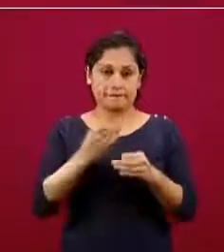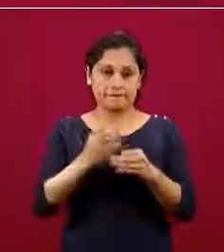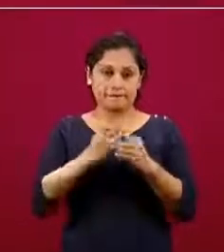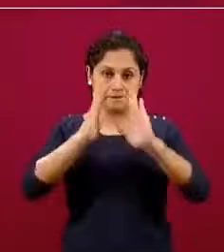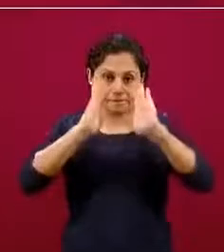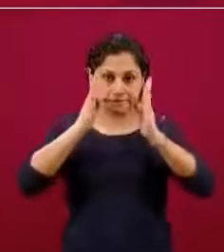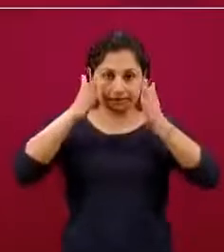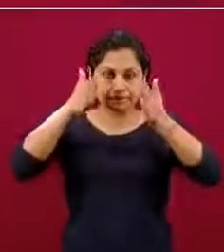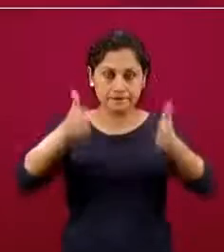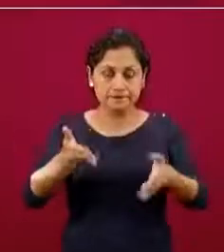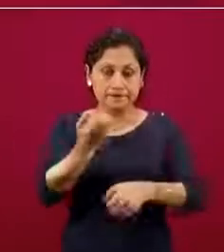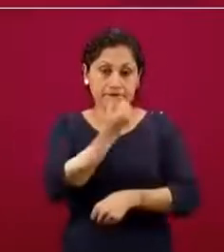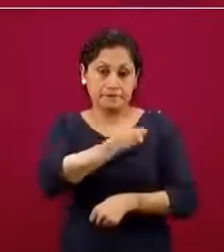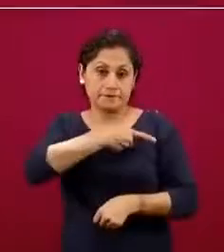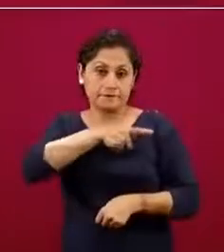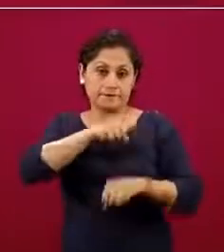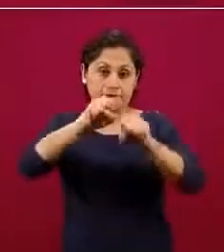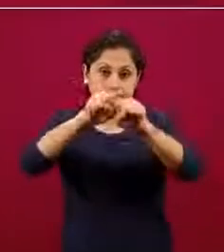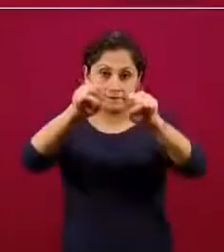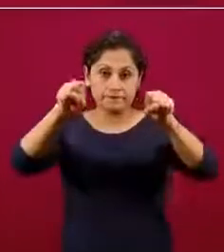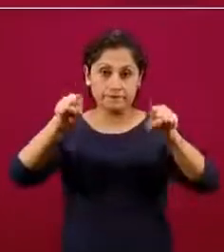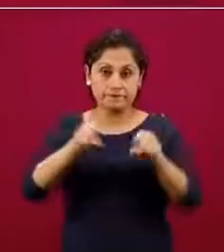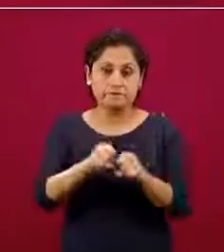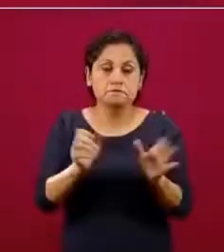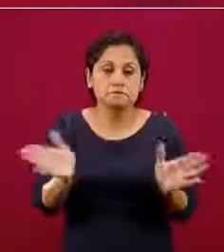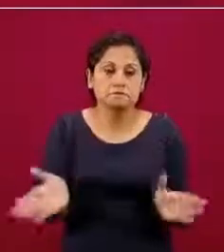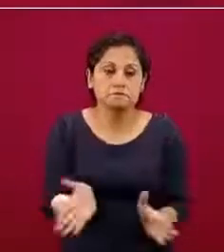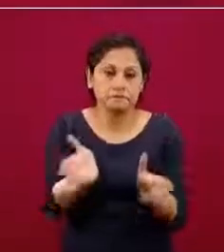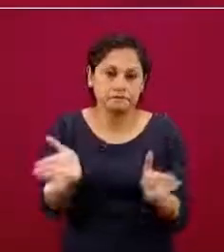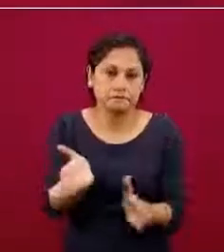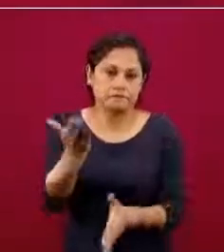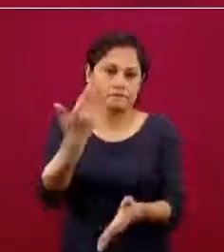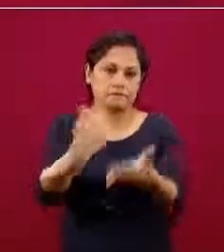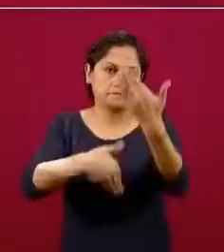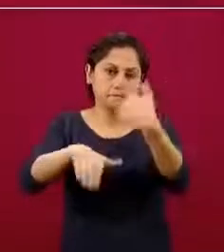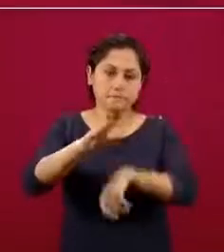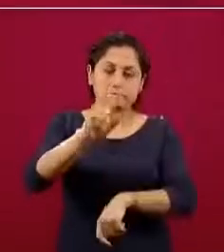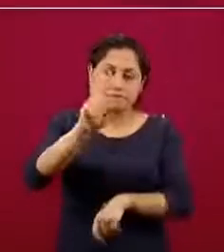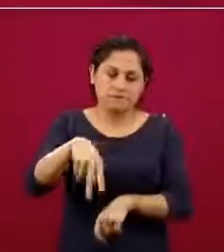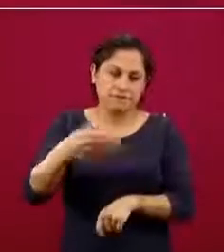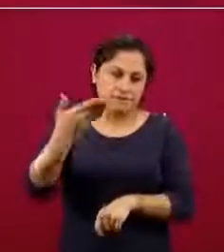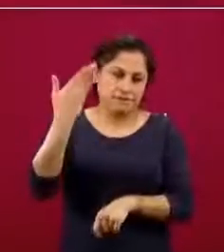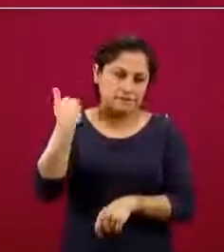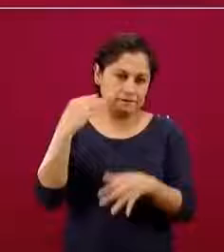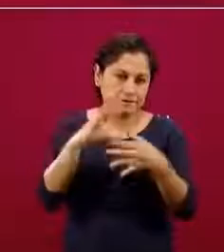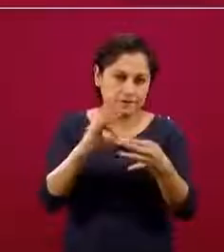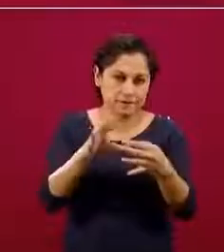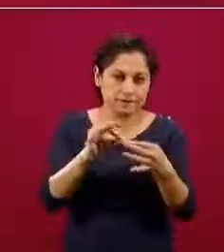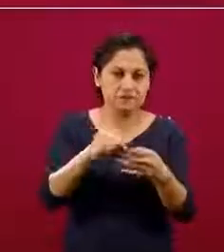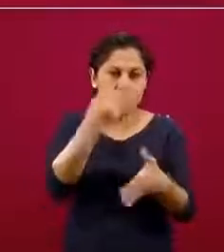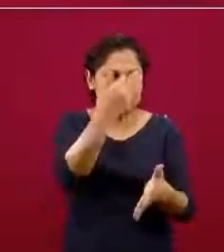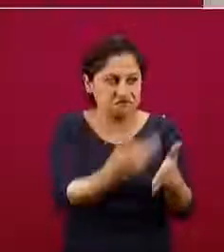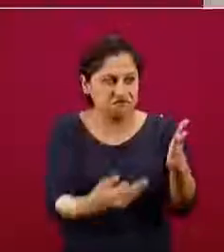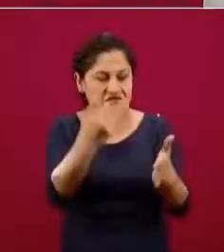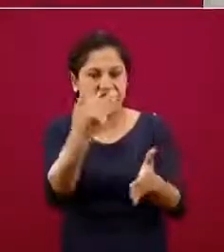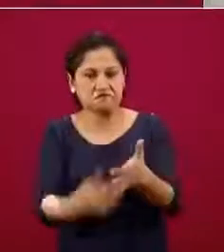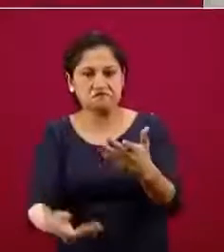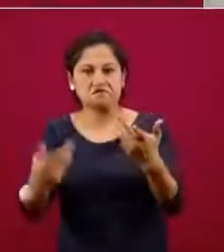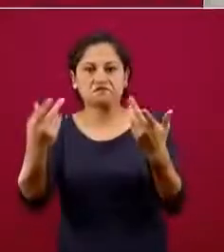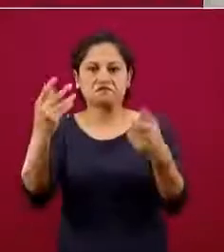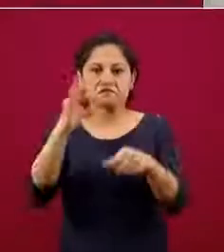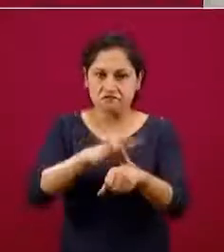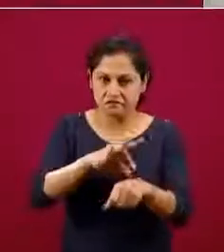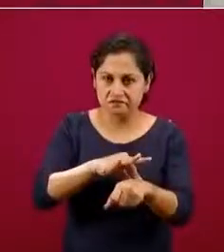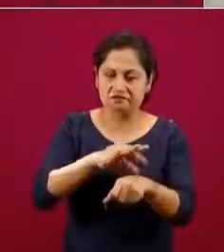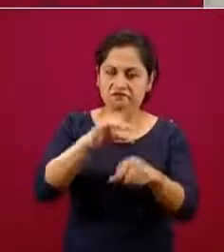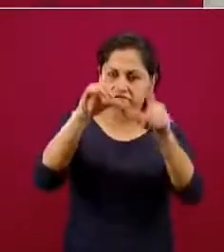nuestro Sistema Nacional de Salud, que tiene un importantísimo déficit de personal, como ya se ha relatado, hemos tomado